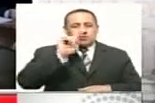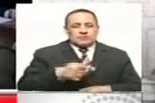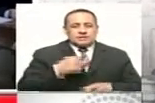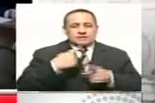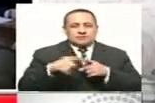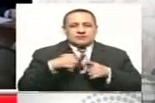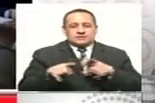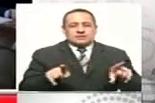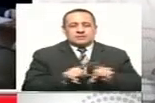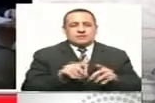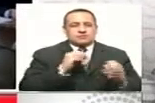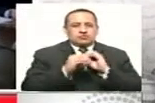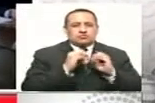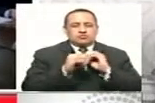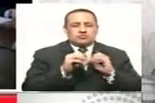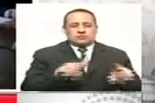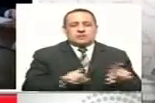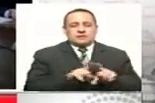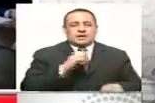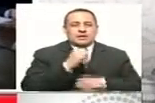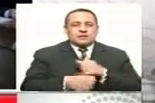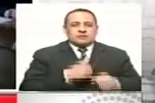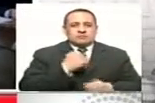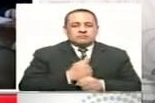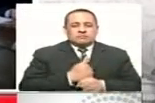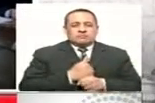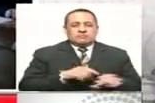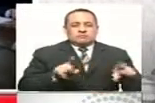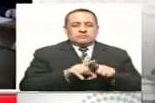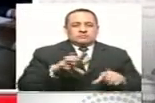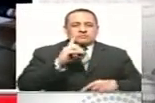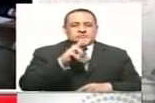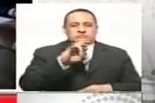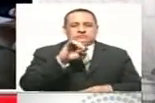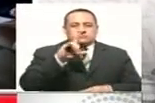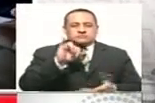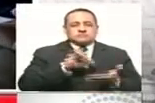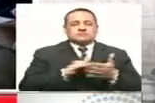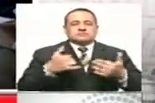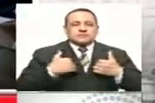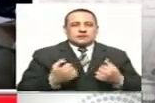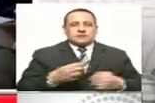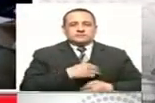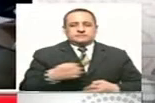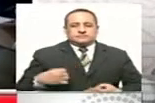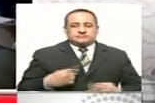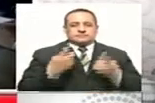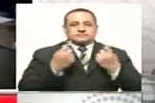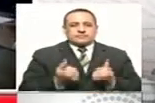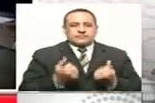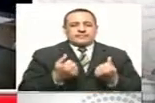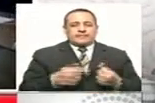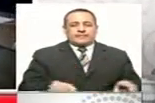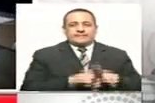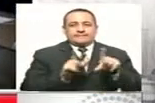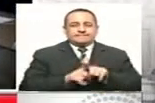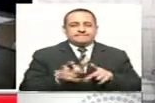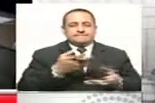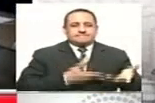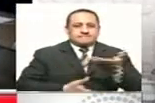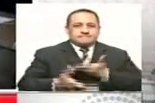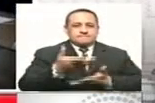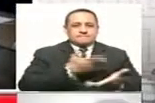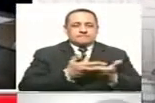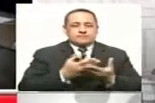de erradicación en forma anual. Devida recibe los recursos del Ministerio de Economía y Finanzas y Devida transfiere